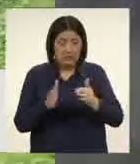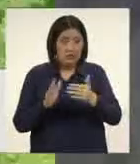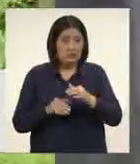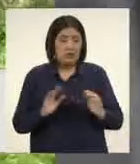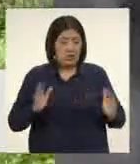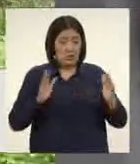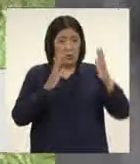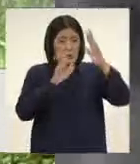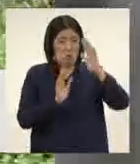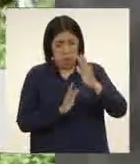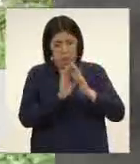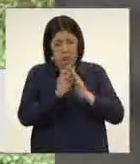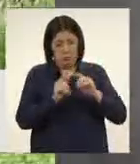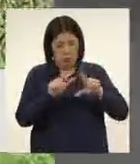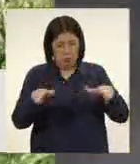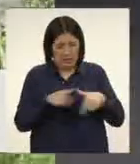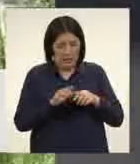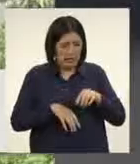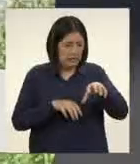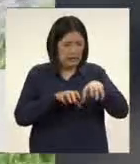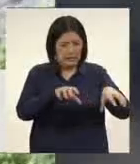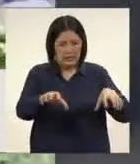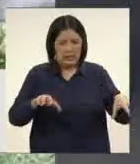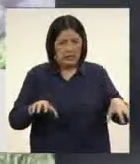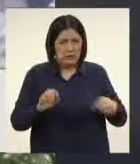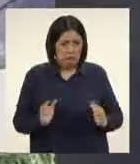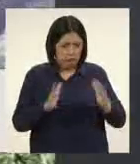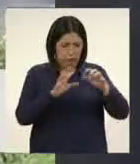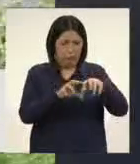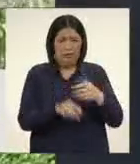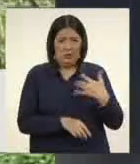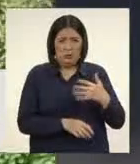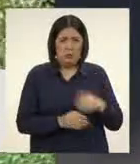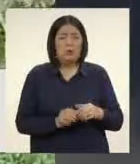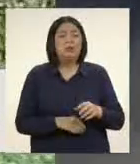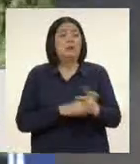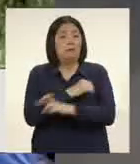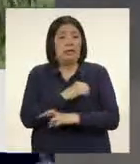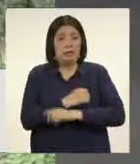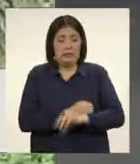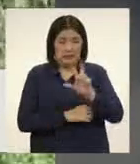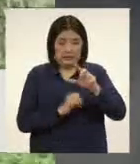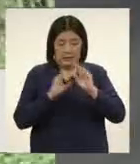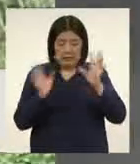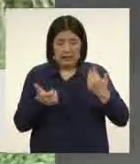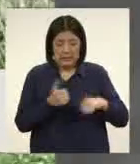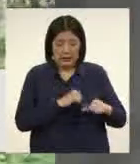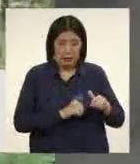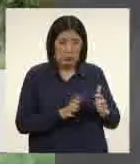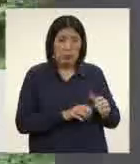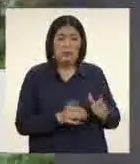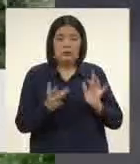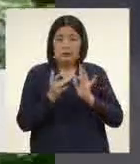del volcán han sido declarados en estado de calamidad y el país cumple con 3 días de duelo nacional. En comunicación con